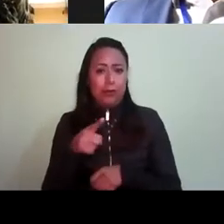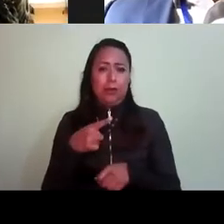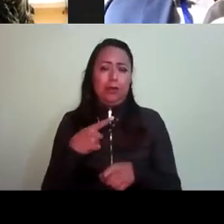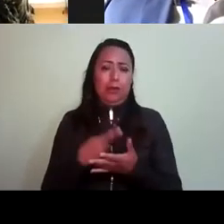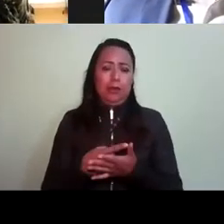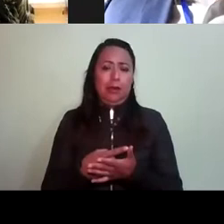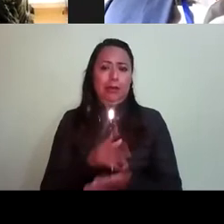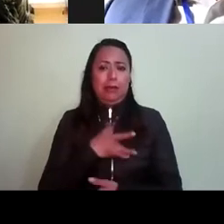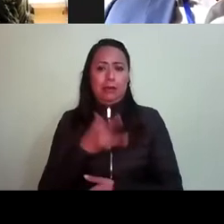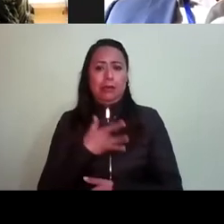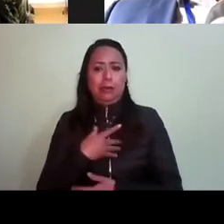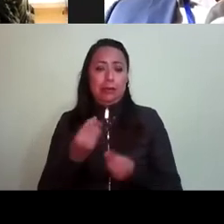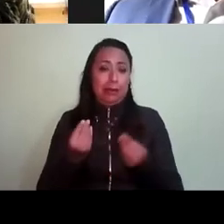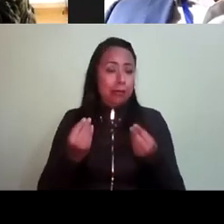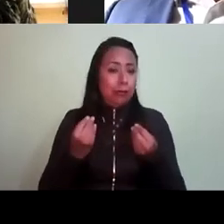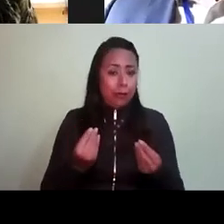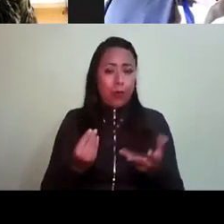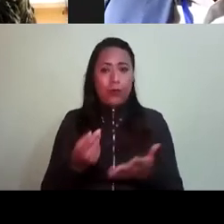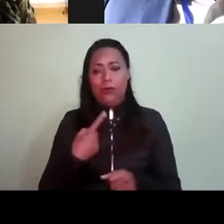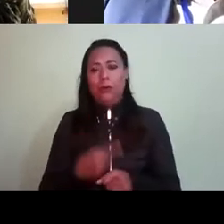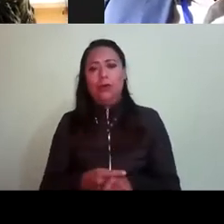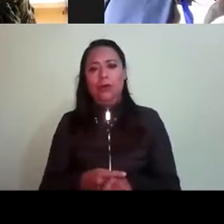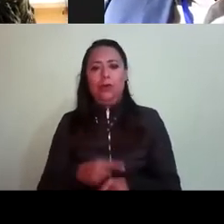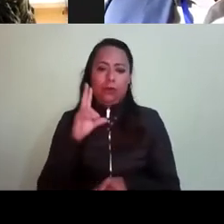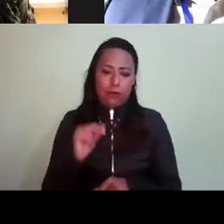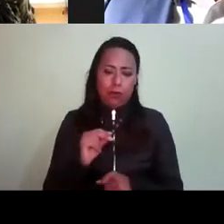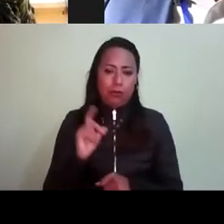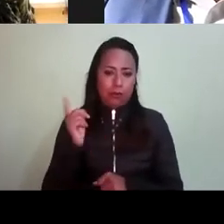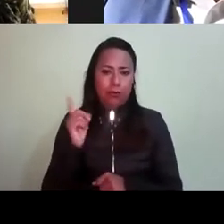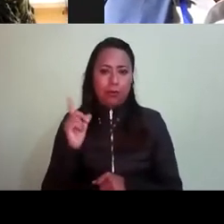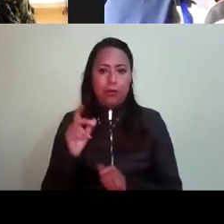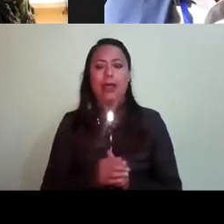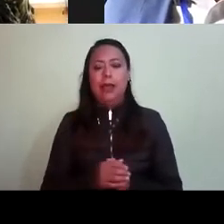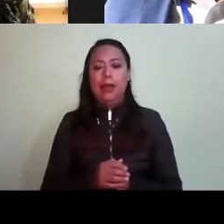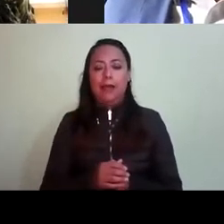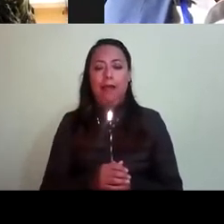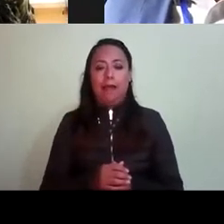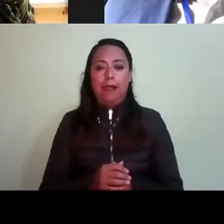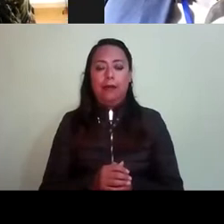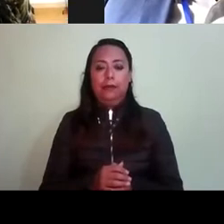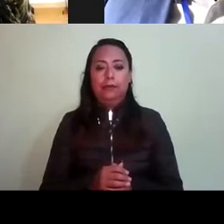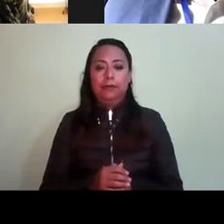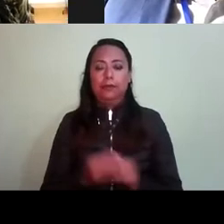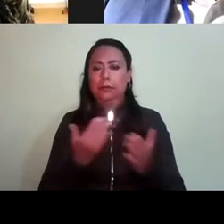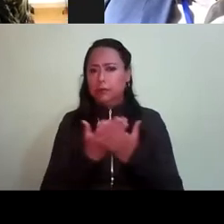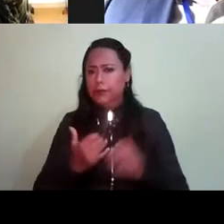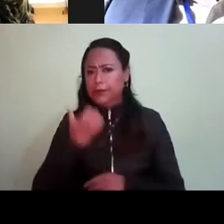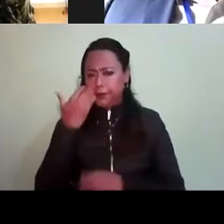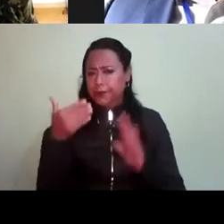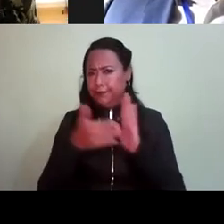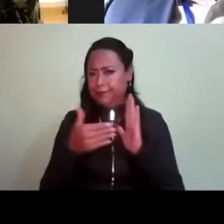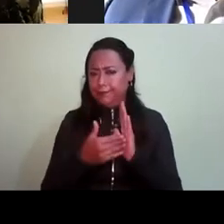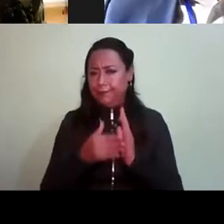síntomas como muchas o muchos habitantes de la ciudad. Señalarle, alcaldesa,